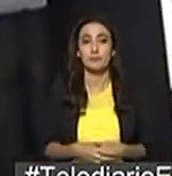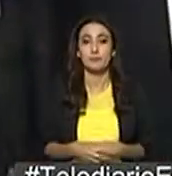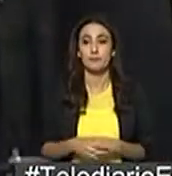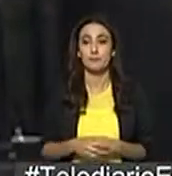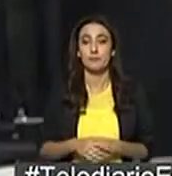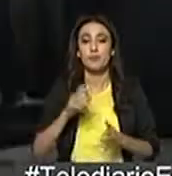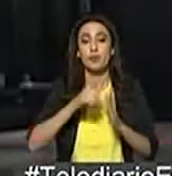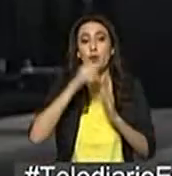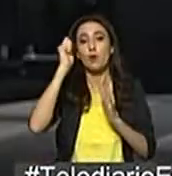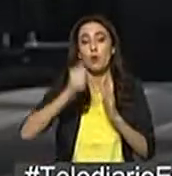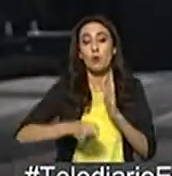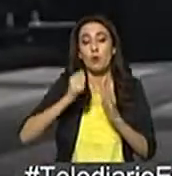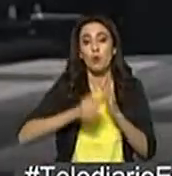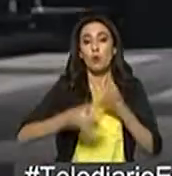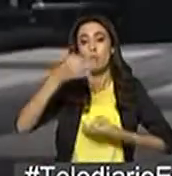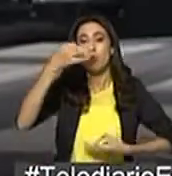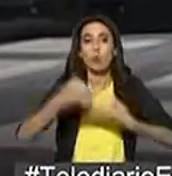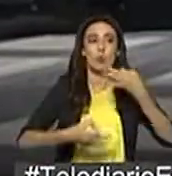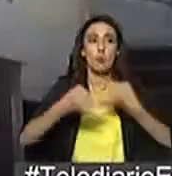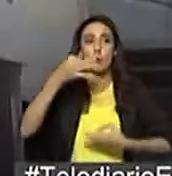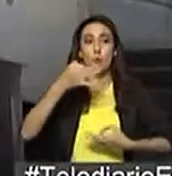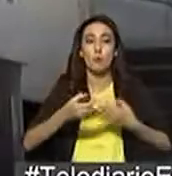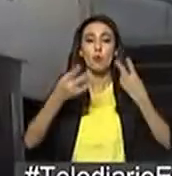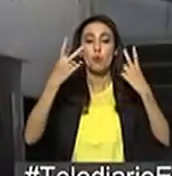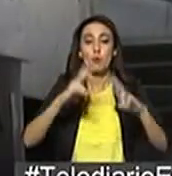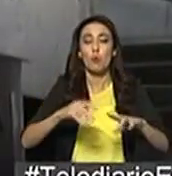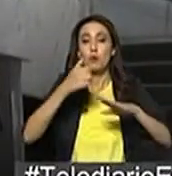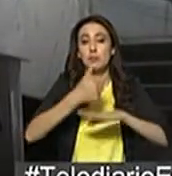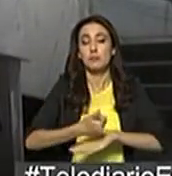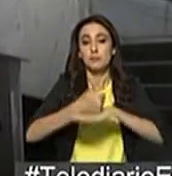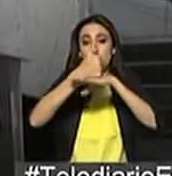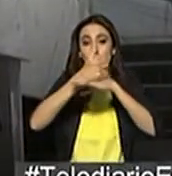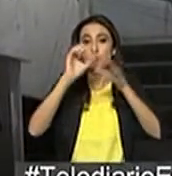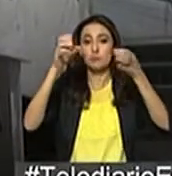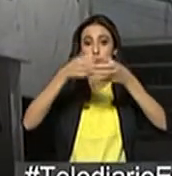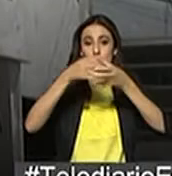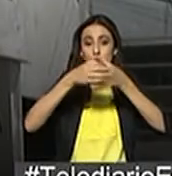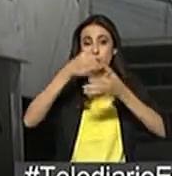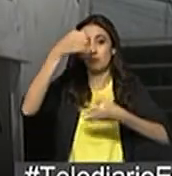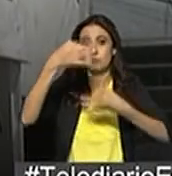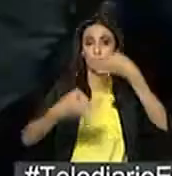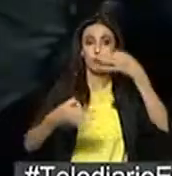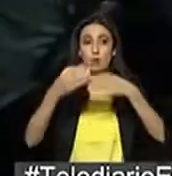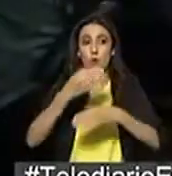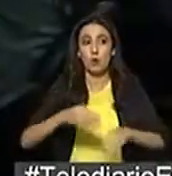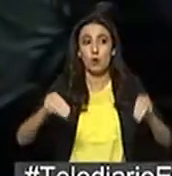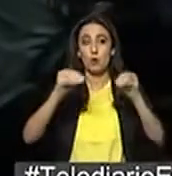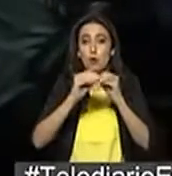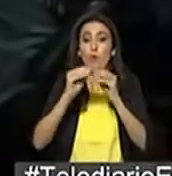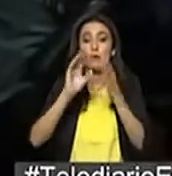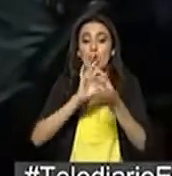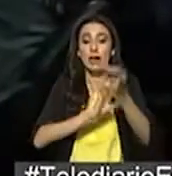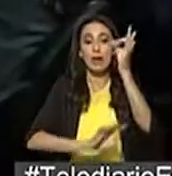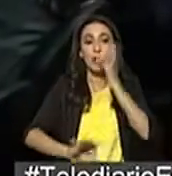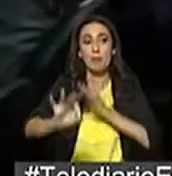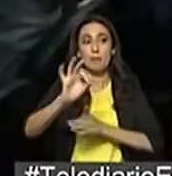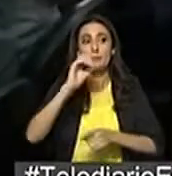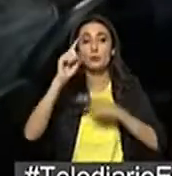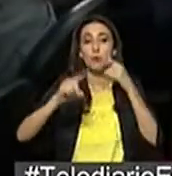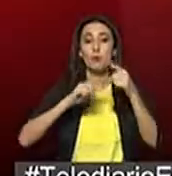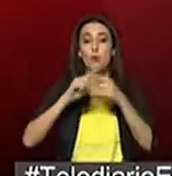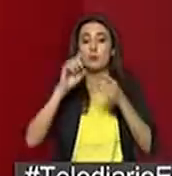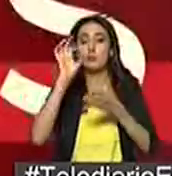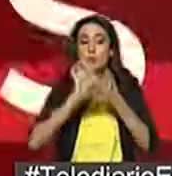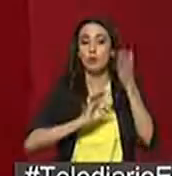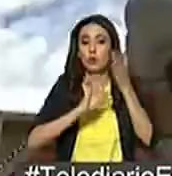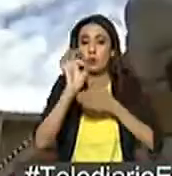Jueces provinciales asumirán los despachos de los magistrados de la Corte Nacional de Justicia, que fueron removidos tras no aprobar la evaluación.